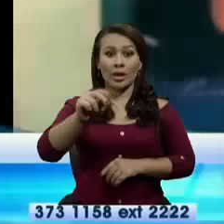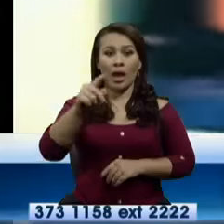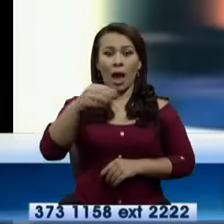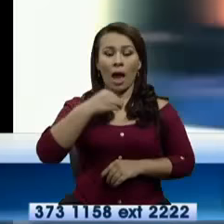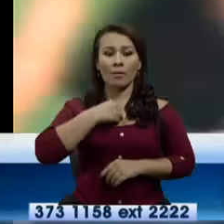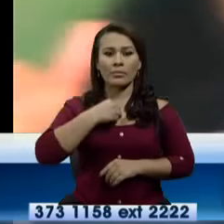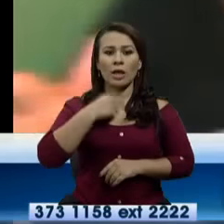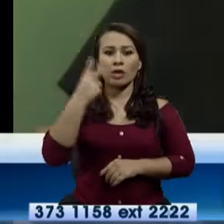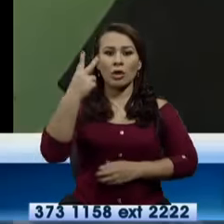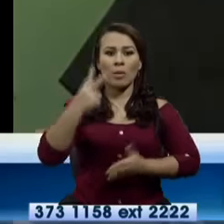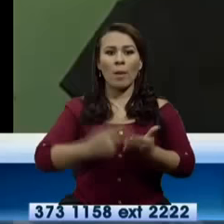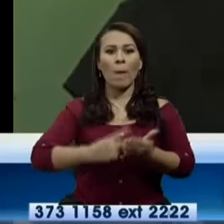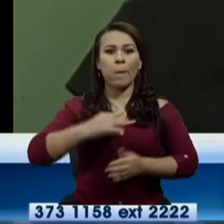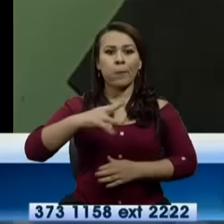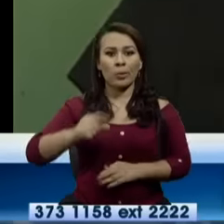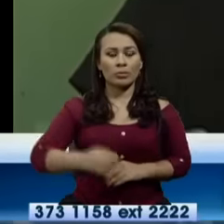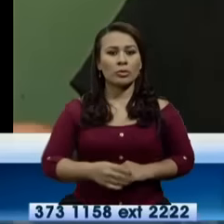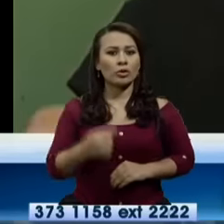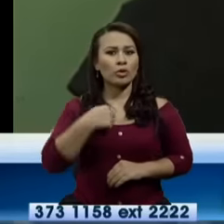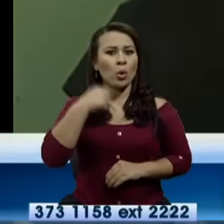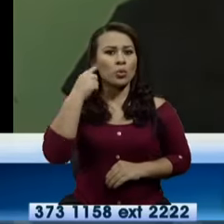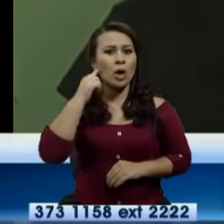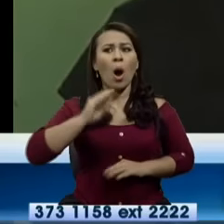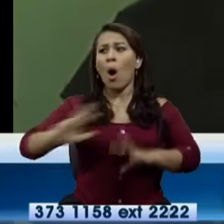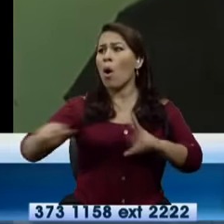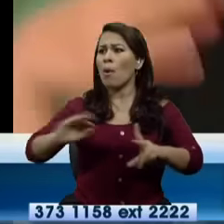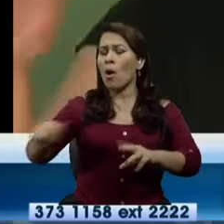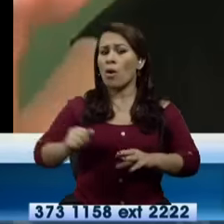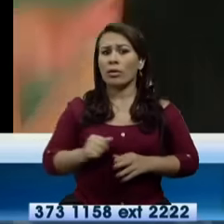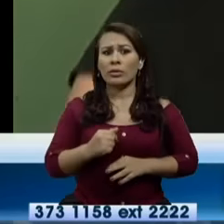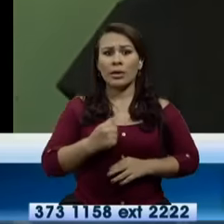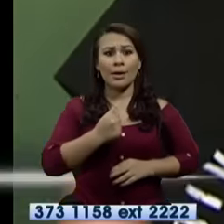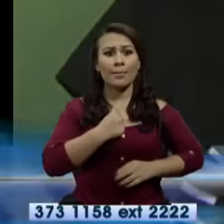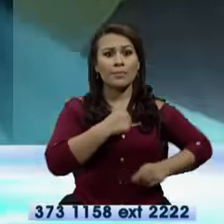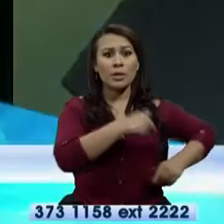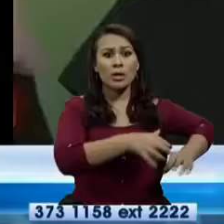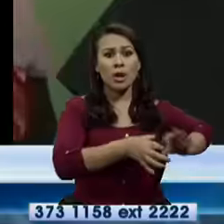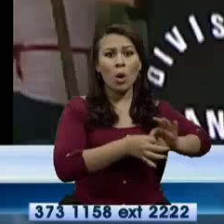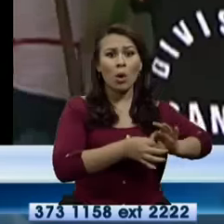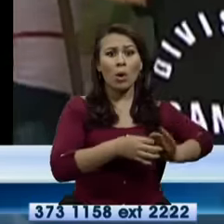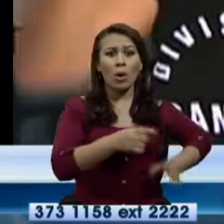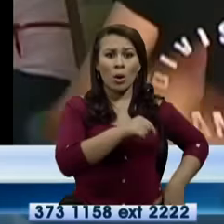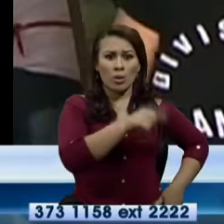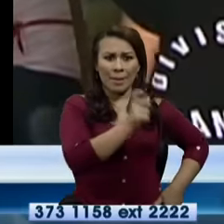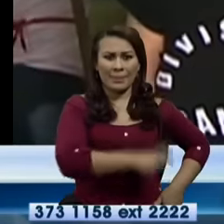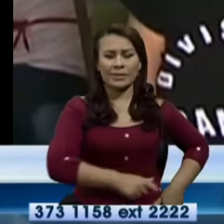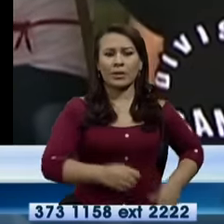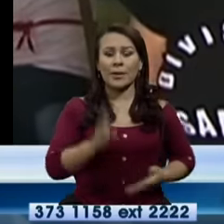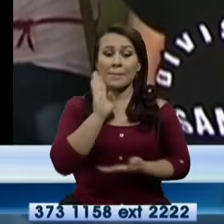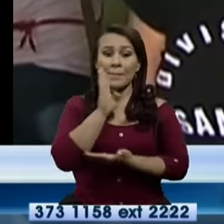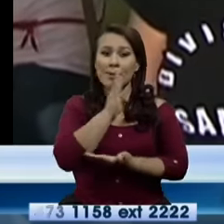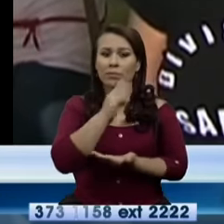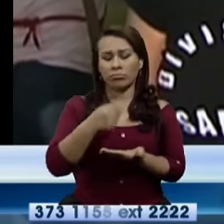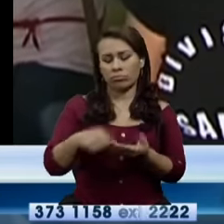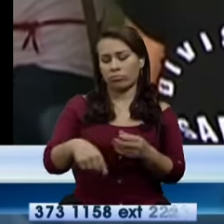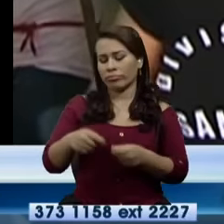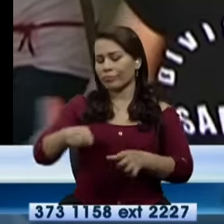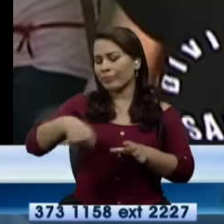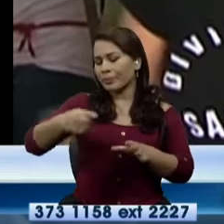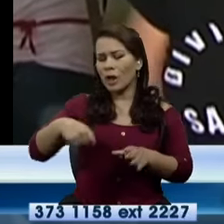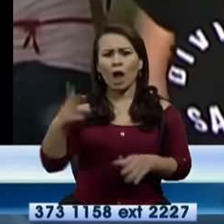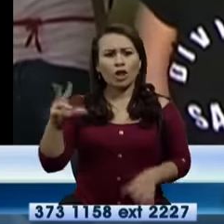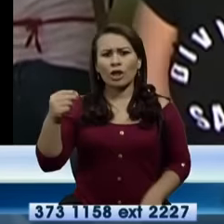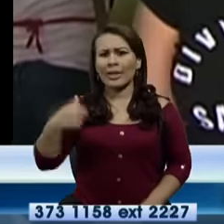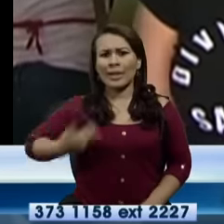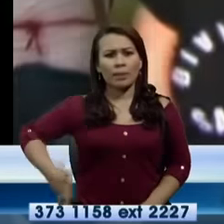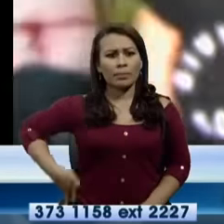propietaria yo escuché que dijeron le robaron le robaron y a una clienta que tenía el teléfono en la mesa este chico que que entró ahora último no tenía armas ni